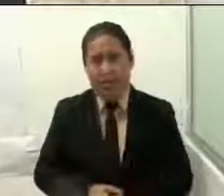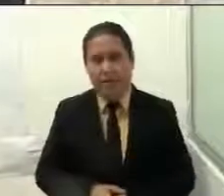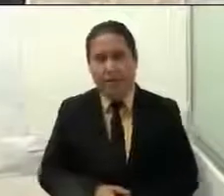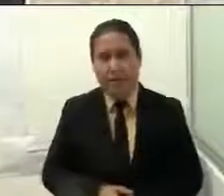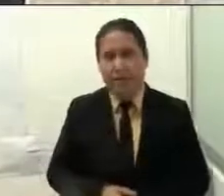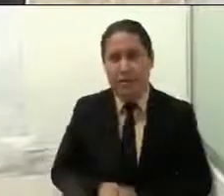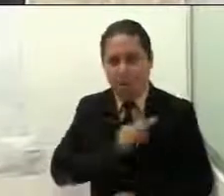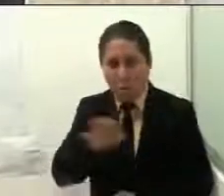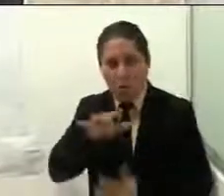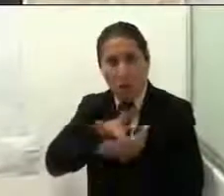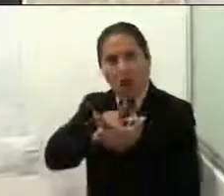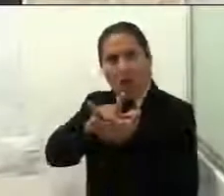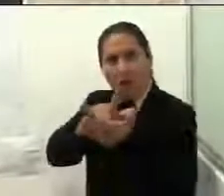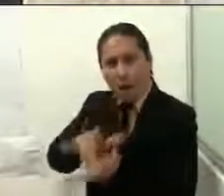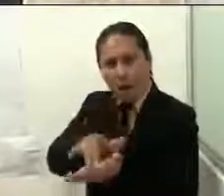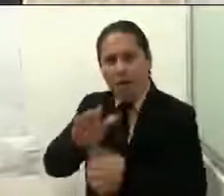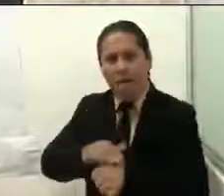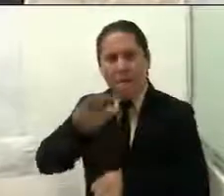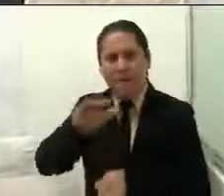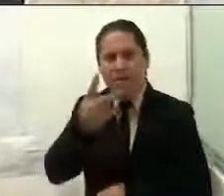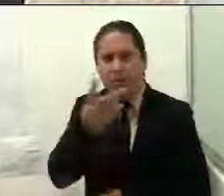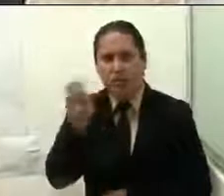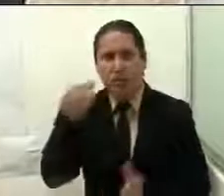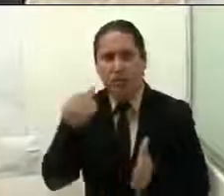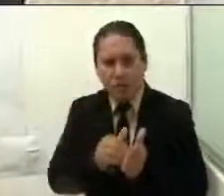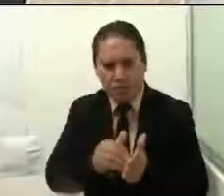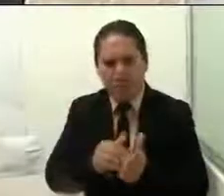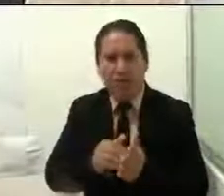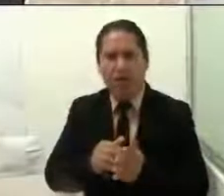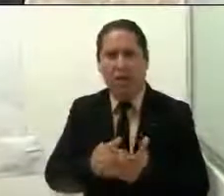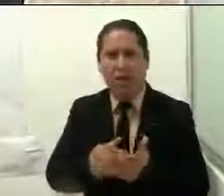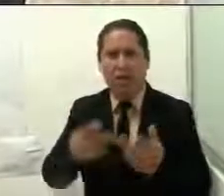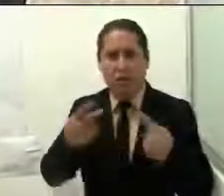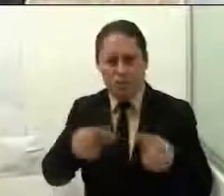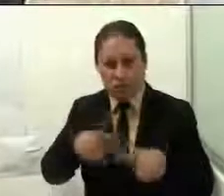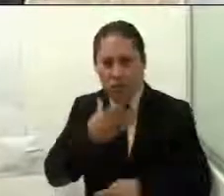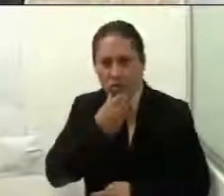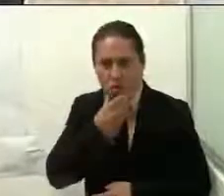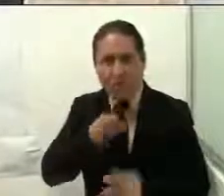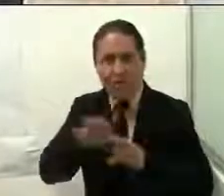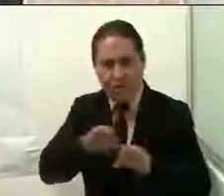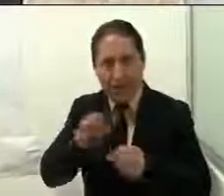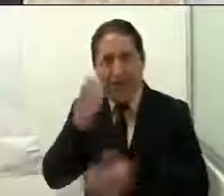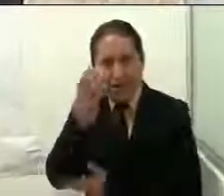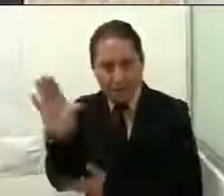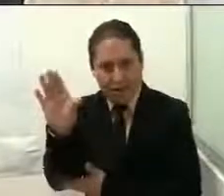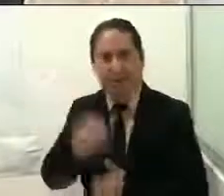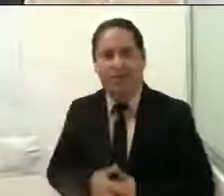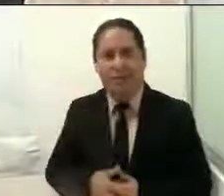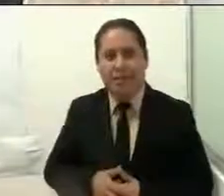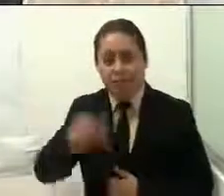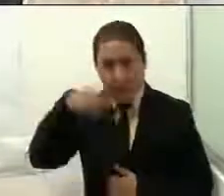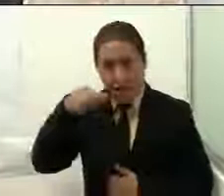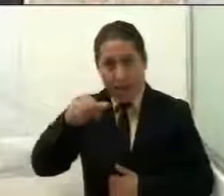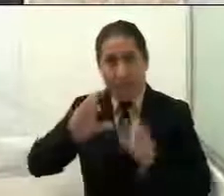apoyar a más de 200.000 productores y precisamente en chiapas